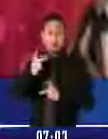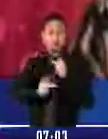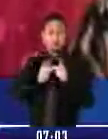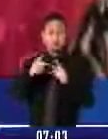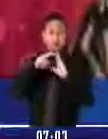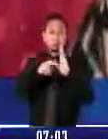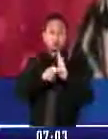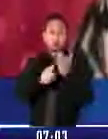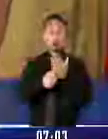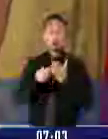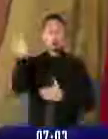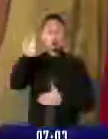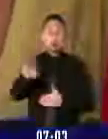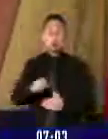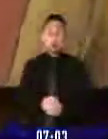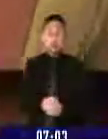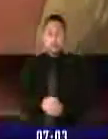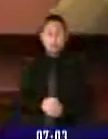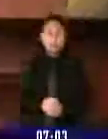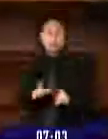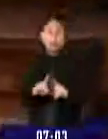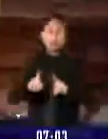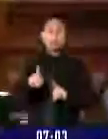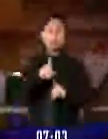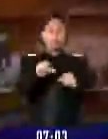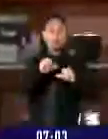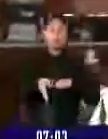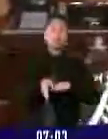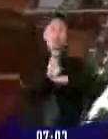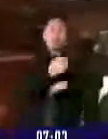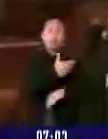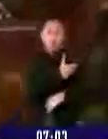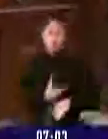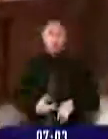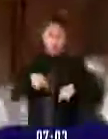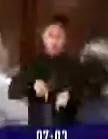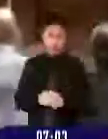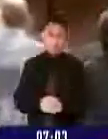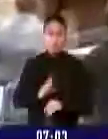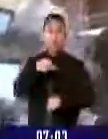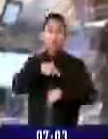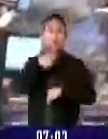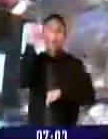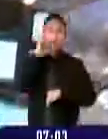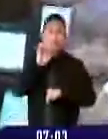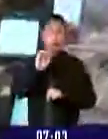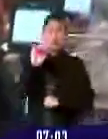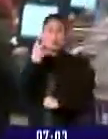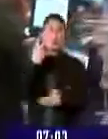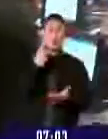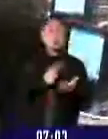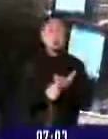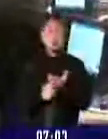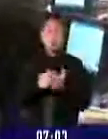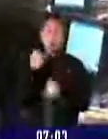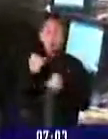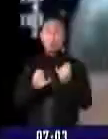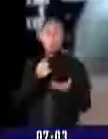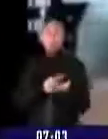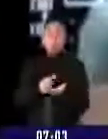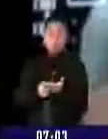del Ministerio de Salud Pública. Se espera que la presidenta de la Asamblea Nacional dicte hora y fecha para el segundo y definitivo